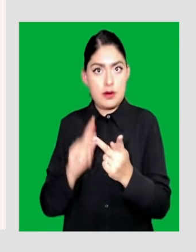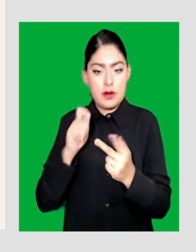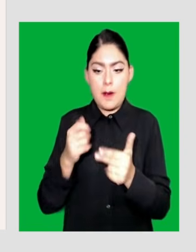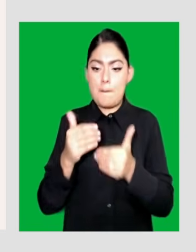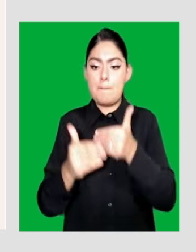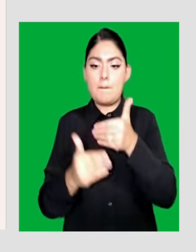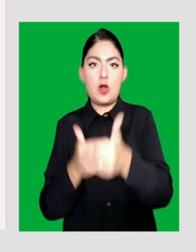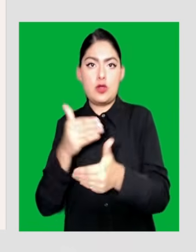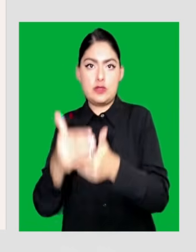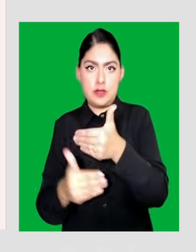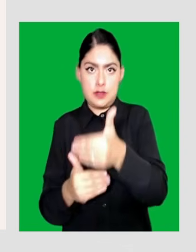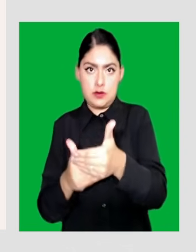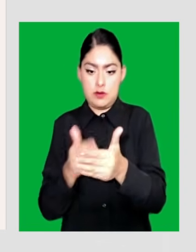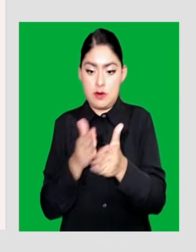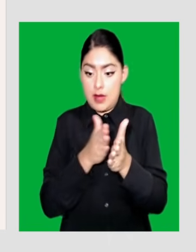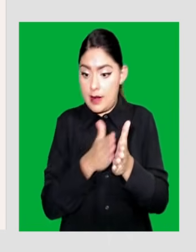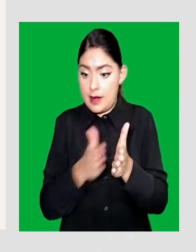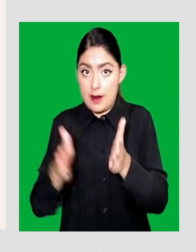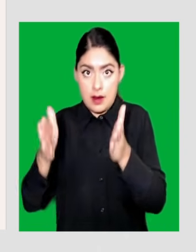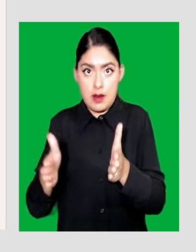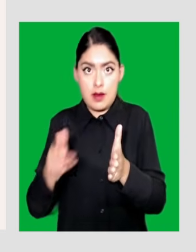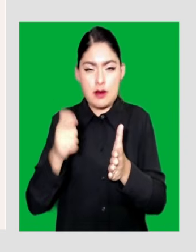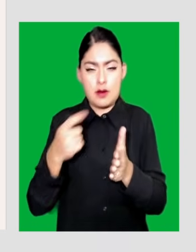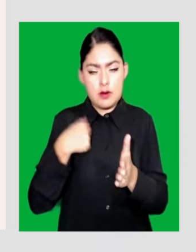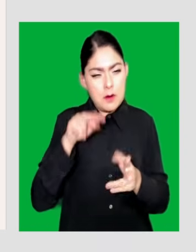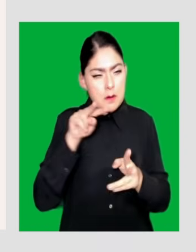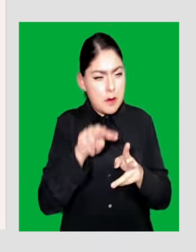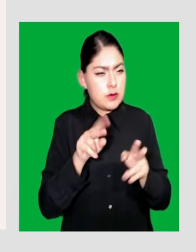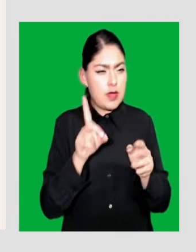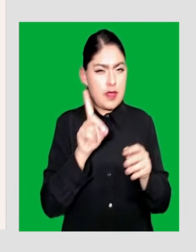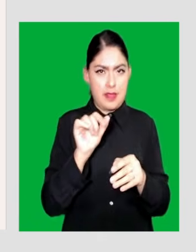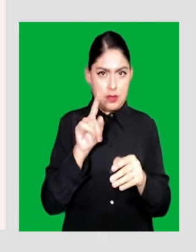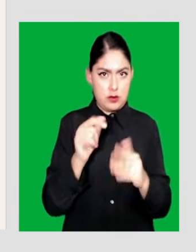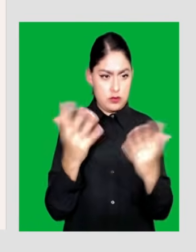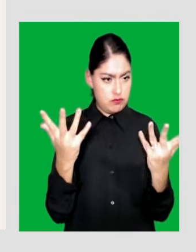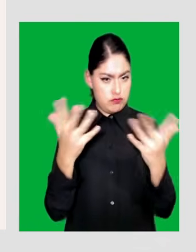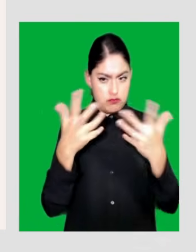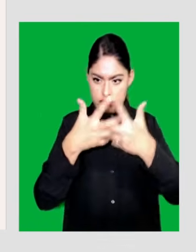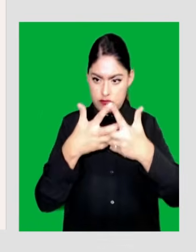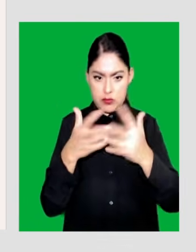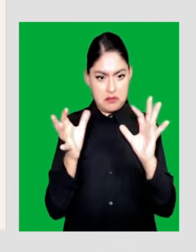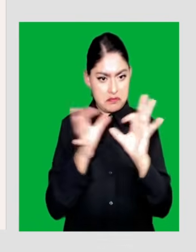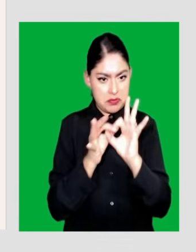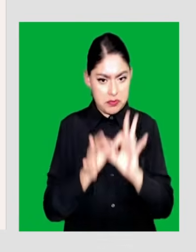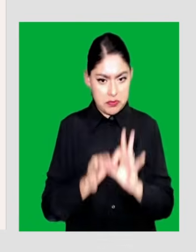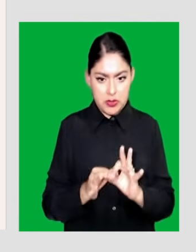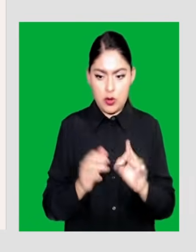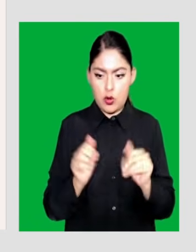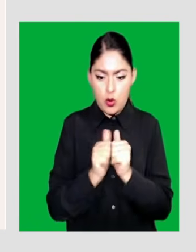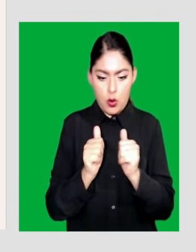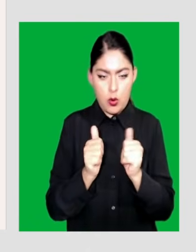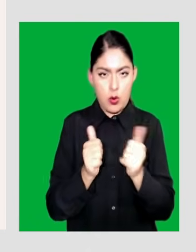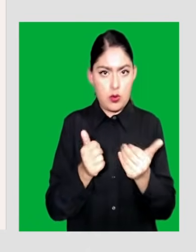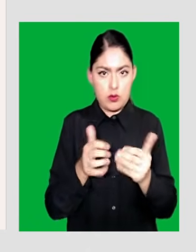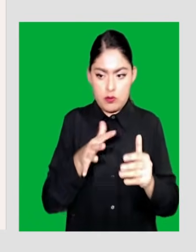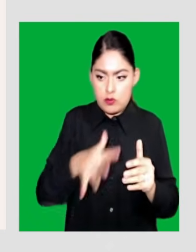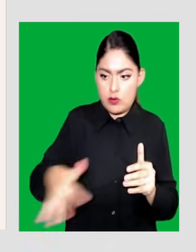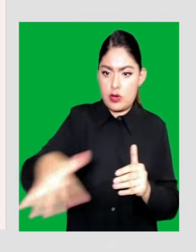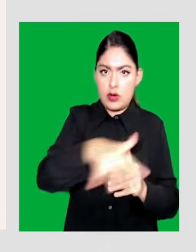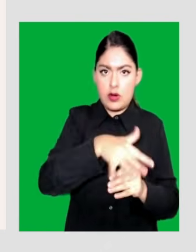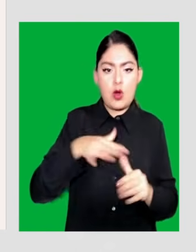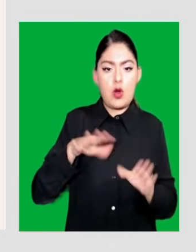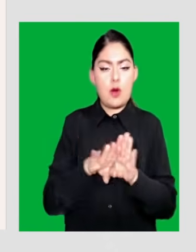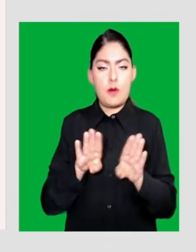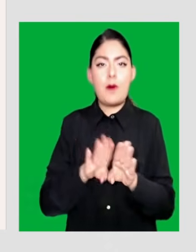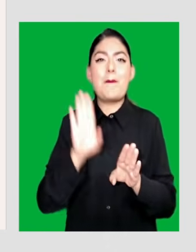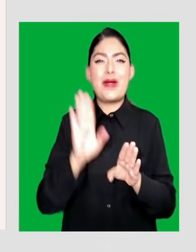o entrada. Aquí es donde ingresamos los datos que queremos analizar. Estos pueden ser, por ejemplo, la ubicación de